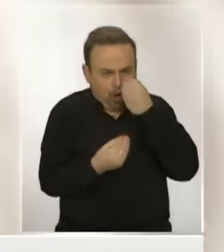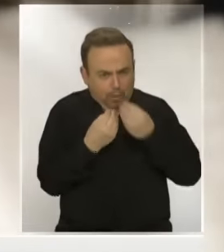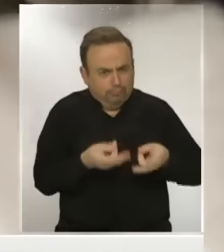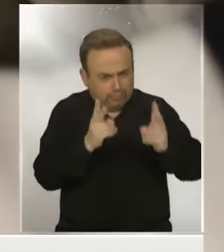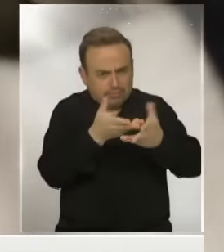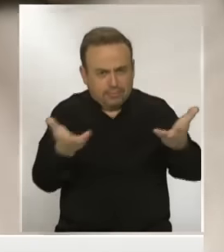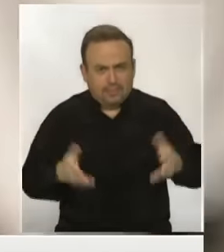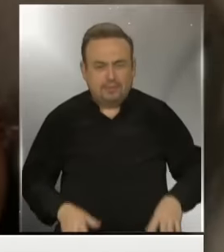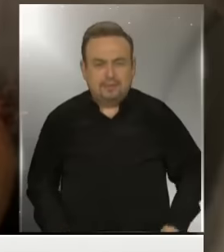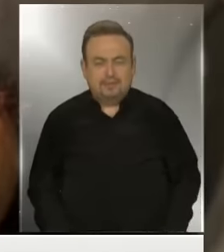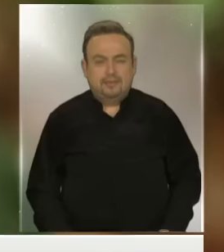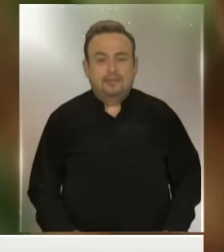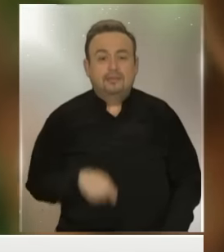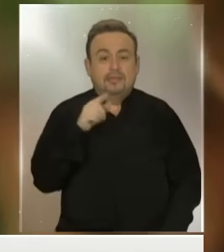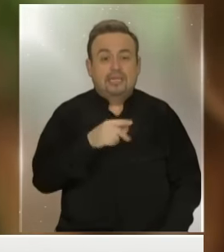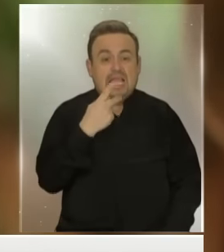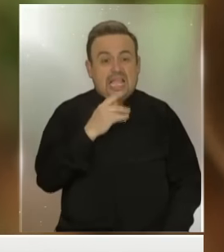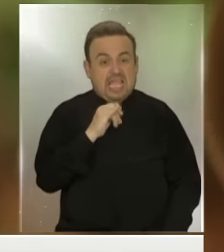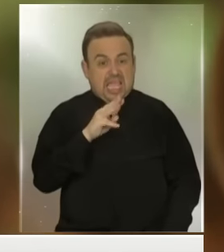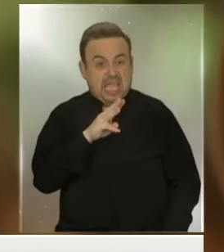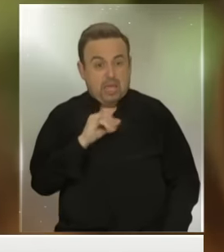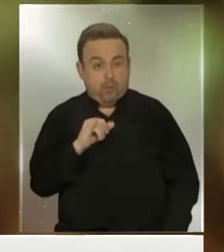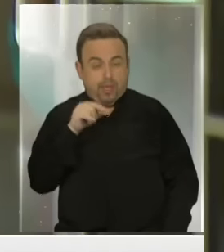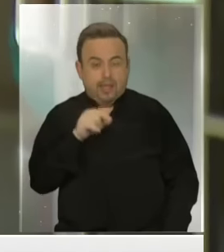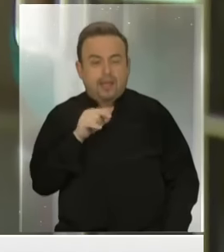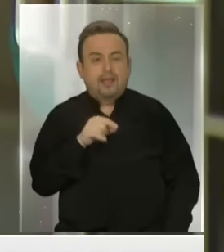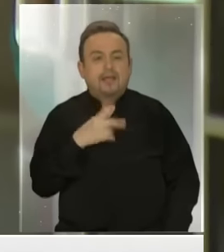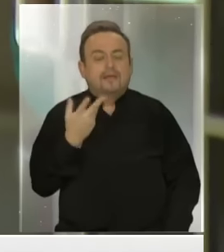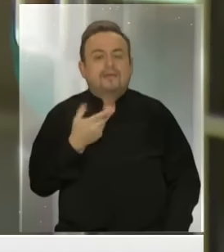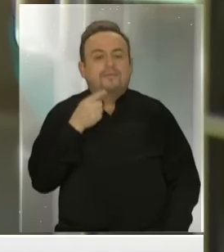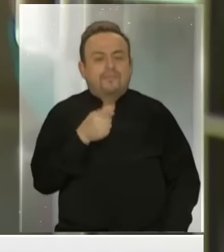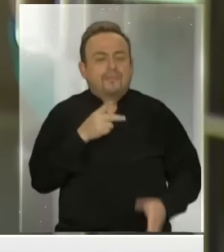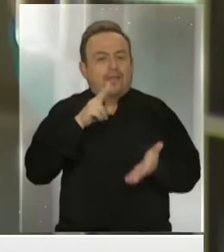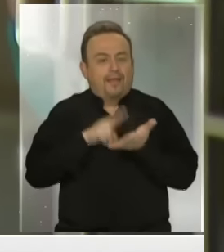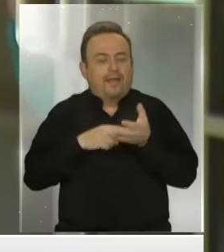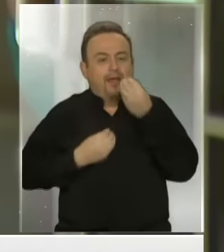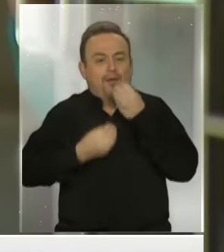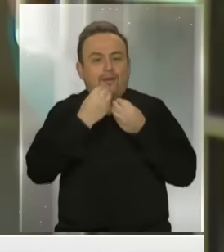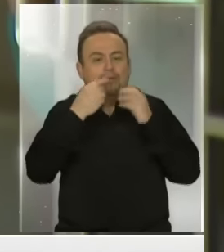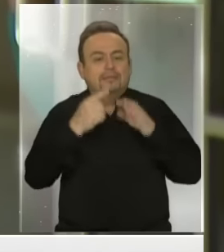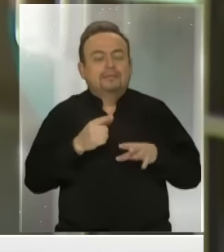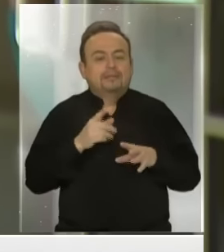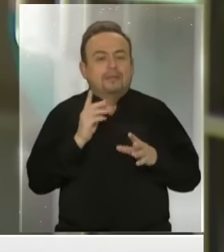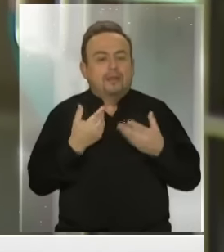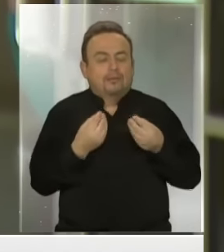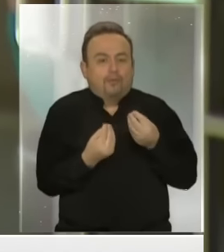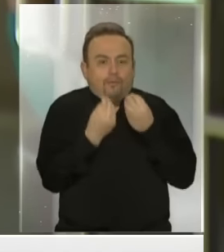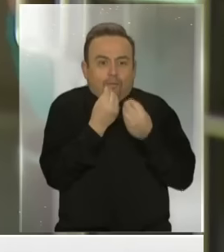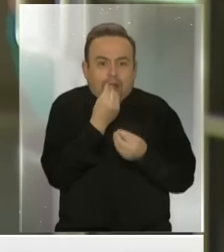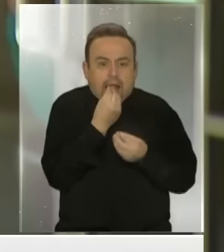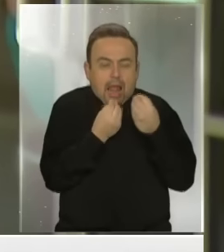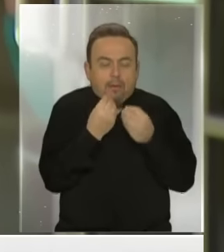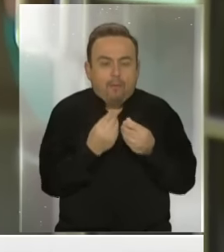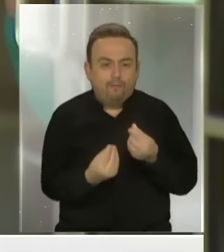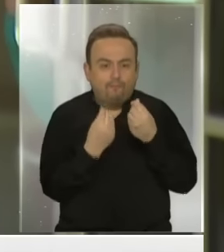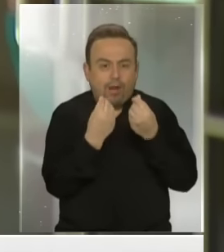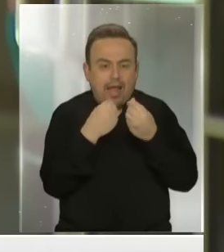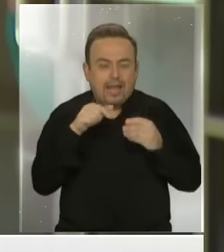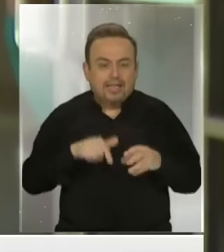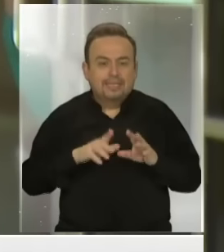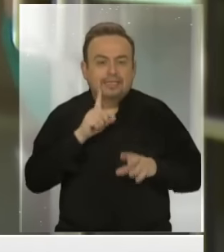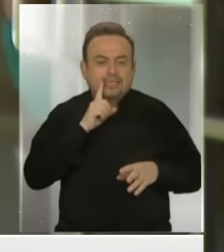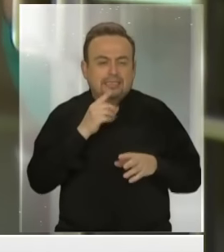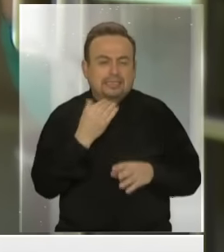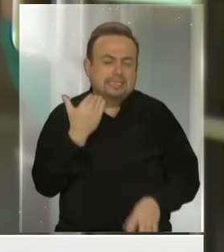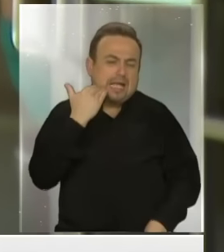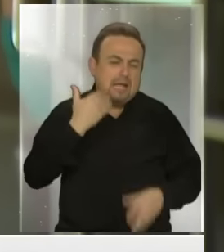consumo. El kiwi es una fruta que realmente se puede considerar un superalimento porque es la que tiene